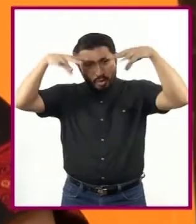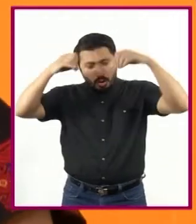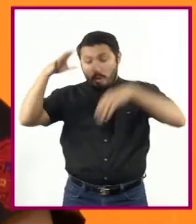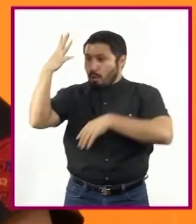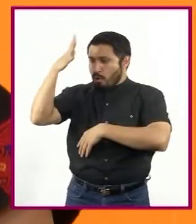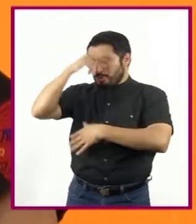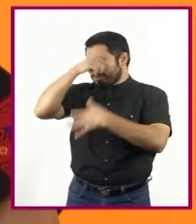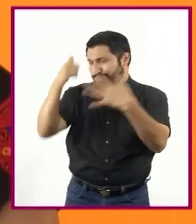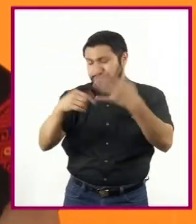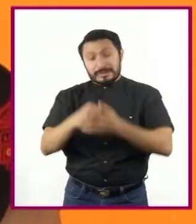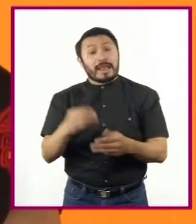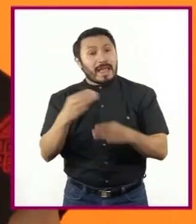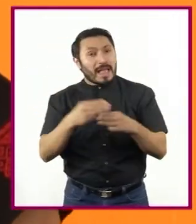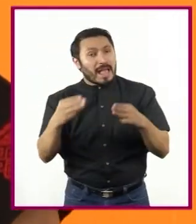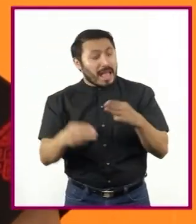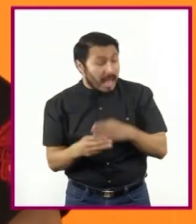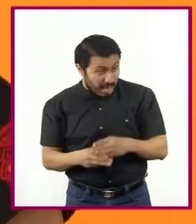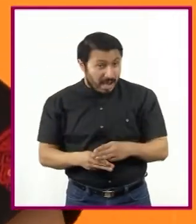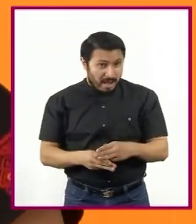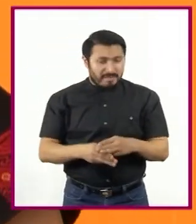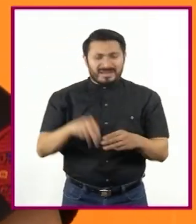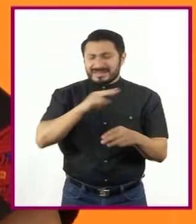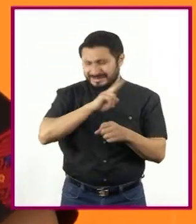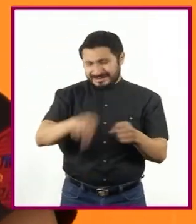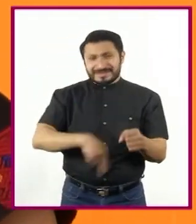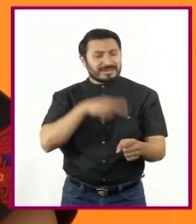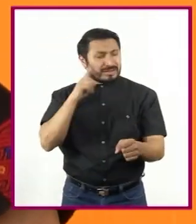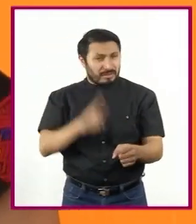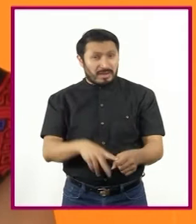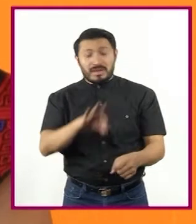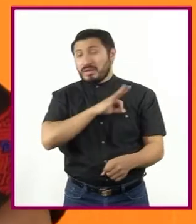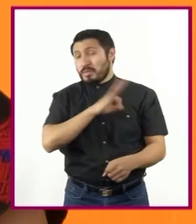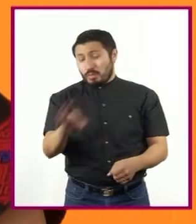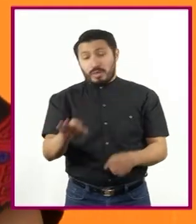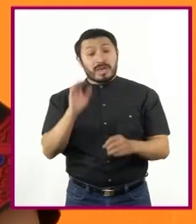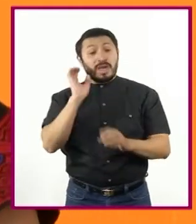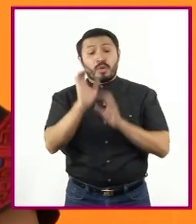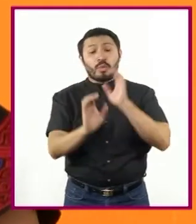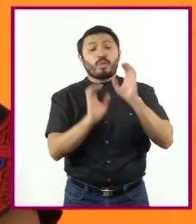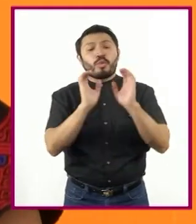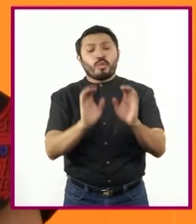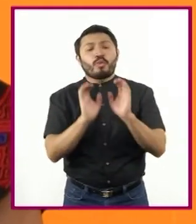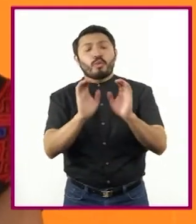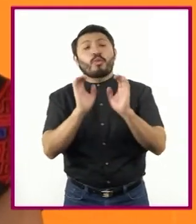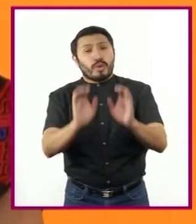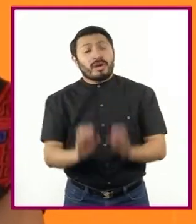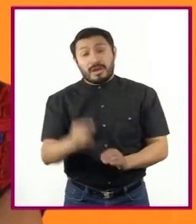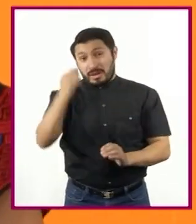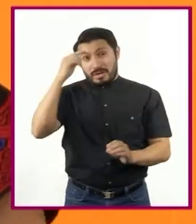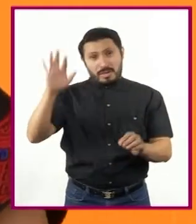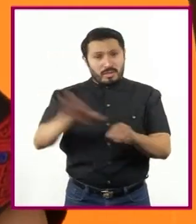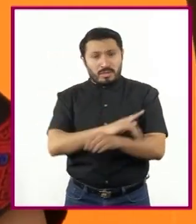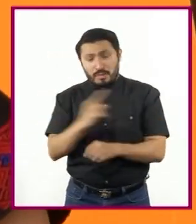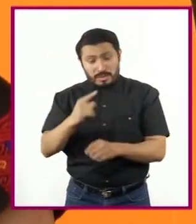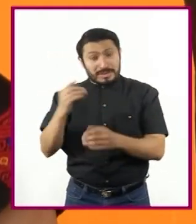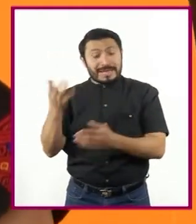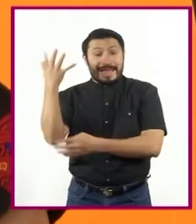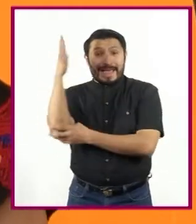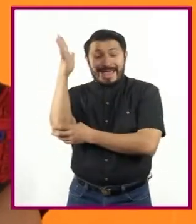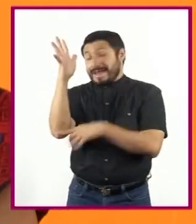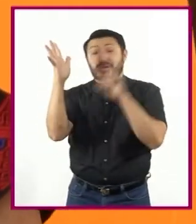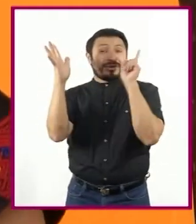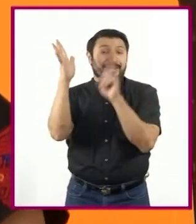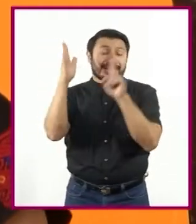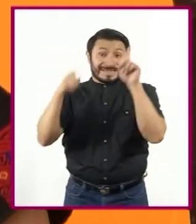es de origen natural, también es necesario darle algún tipo de mantenimiento, pues al ya no formar parte de la estructura original del árbol,